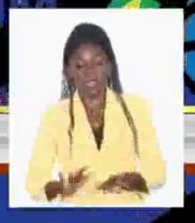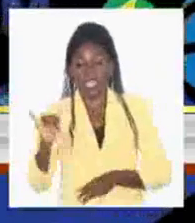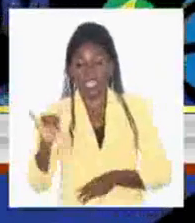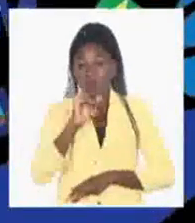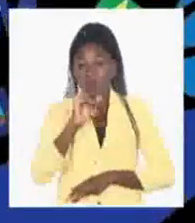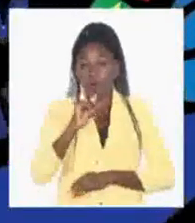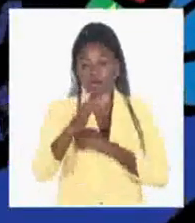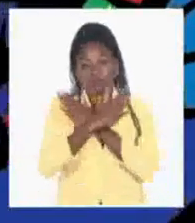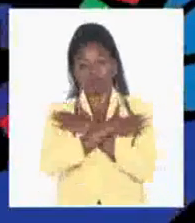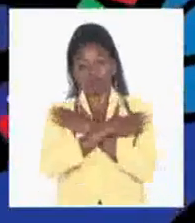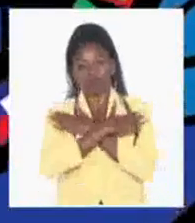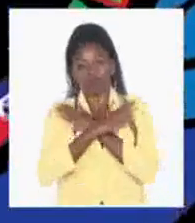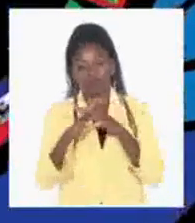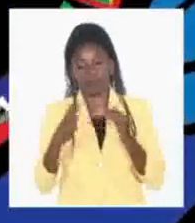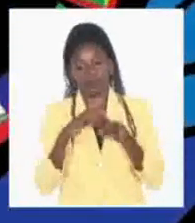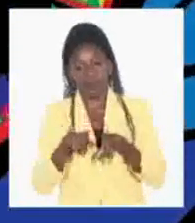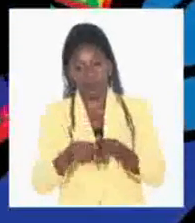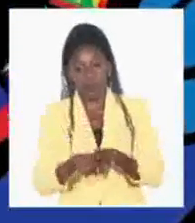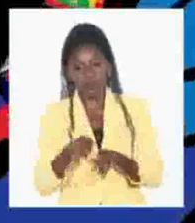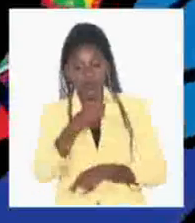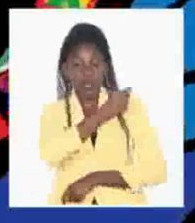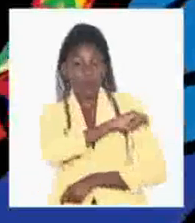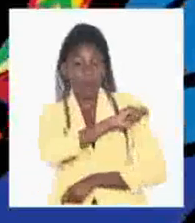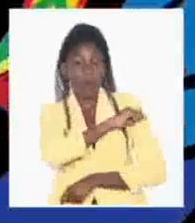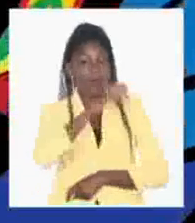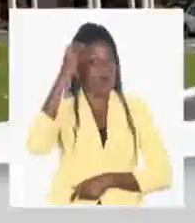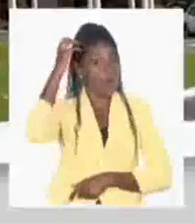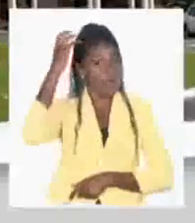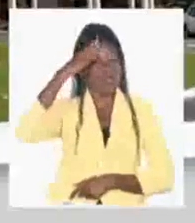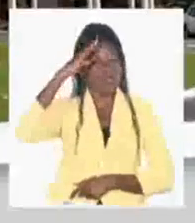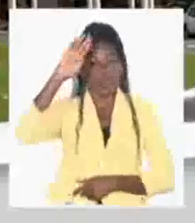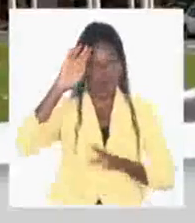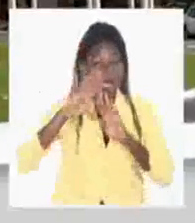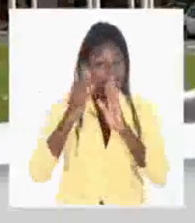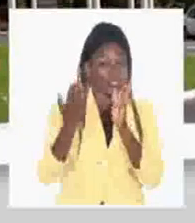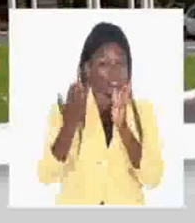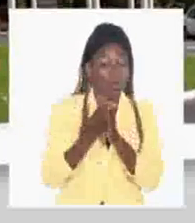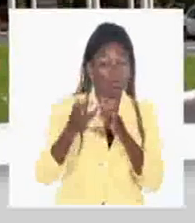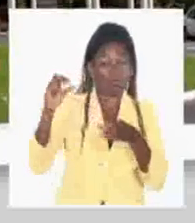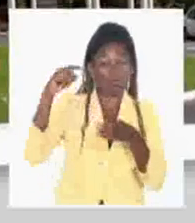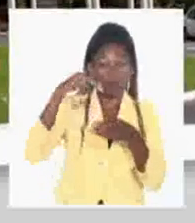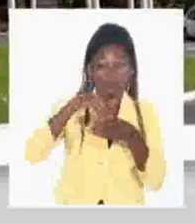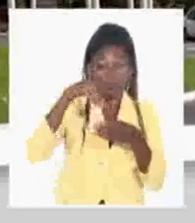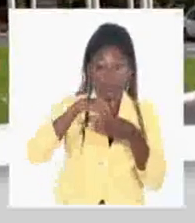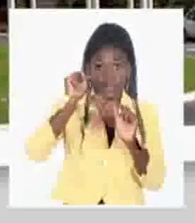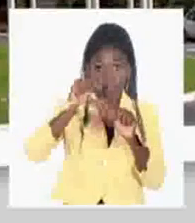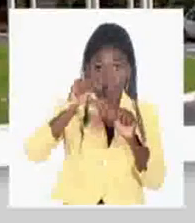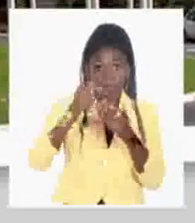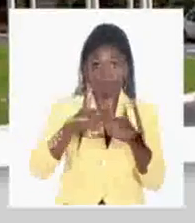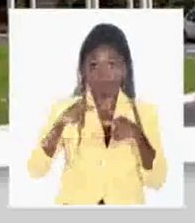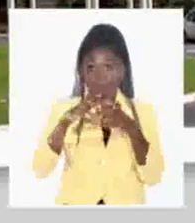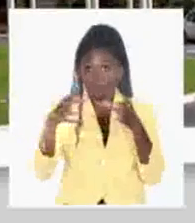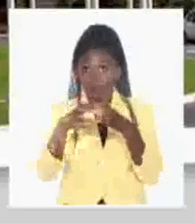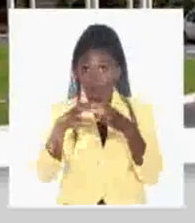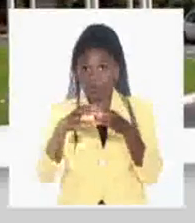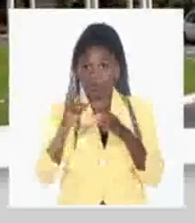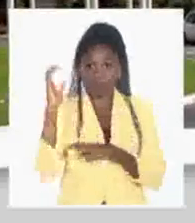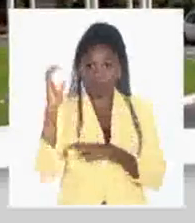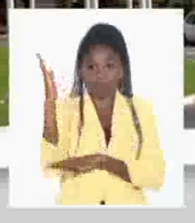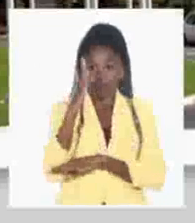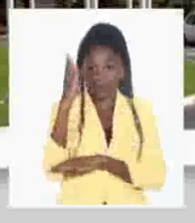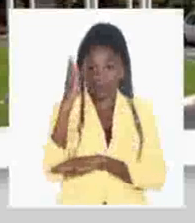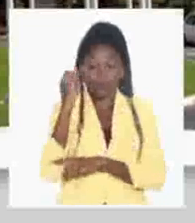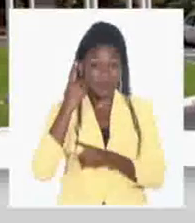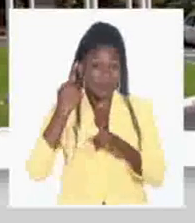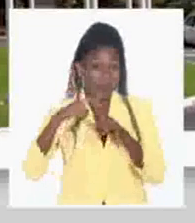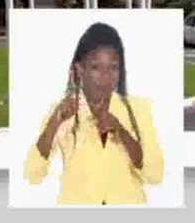un abrazo caluroso y fraterno del pueblo y del gobierno cubano a todos los integrantes de ese mecanismo regional por su parte el miembro